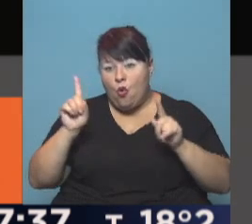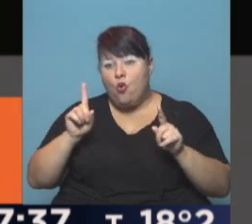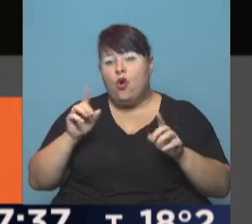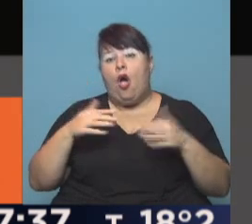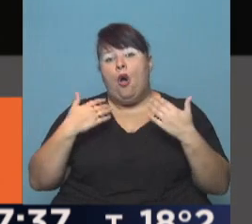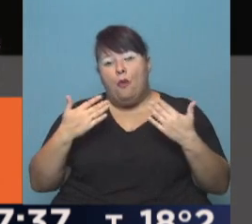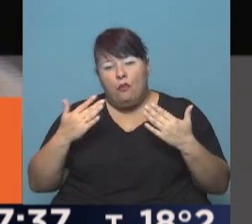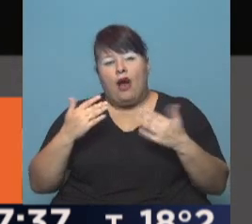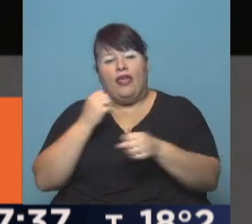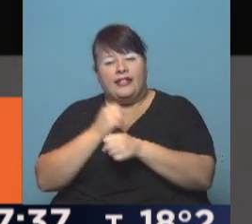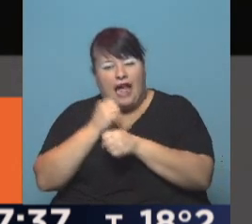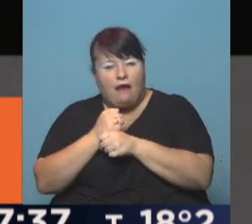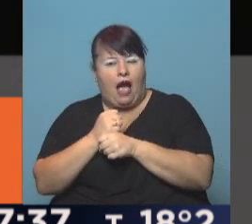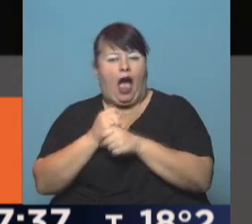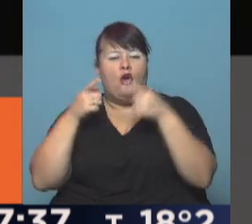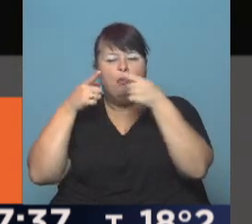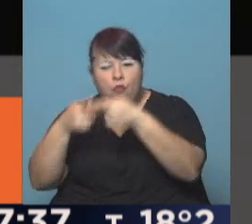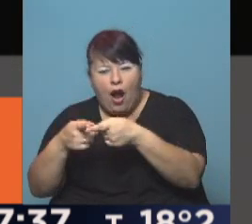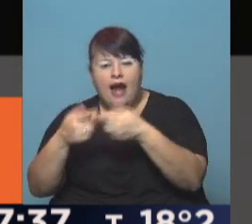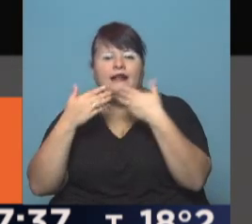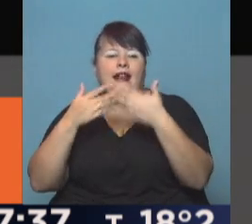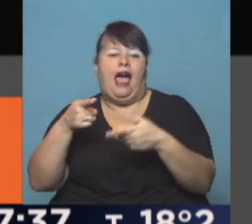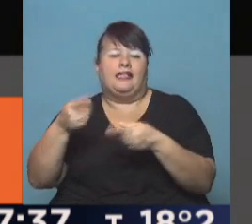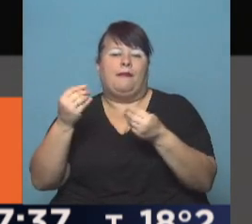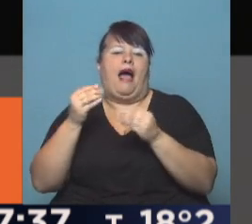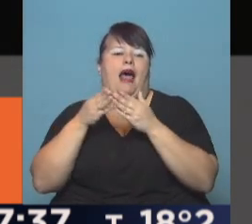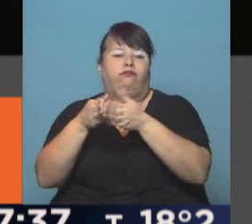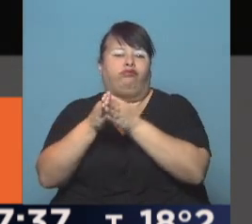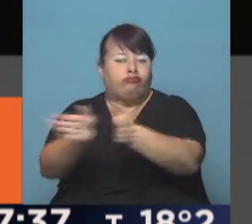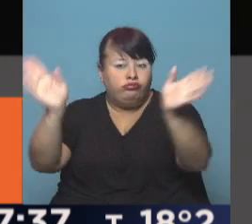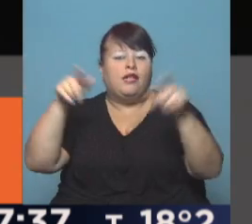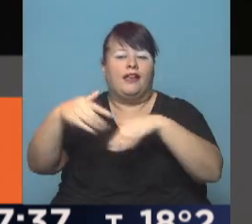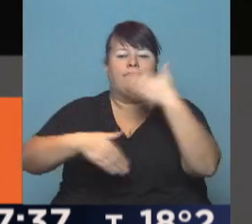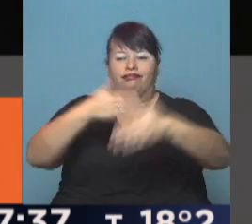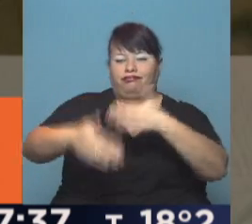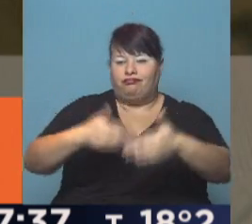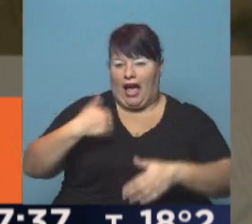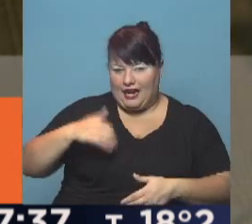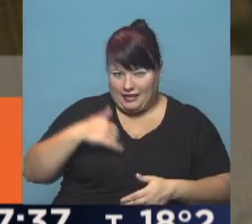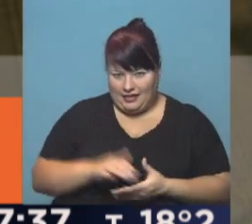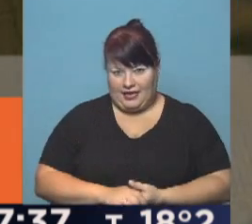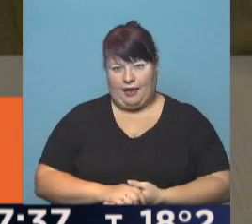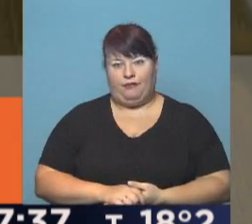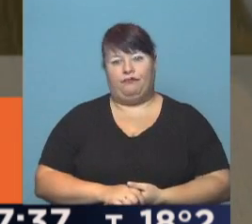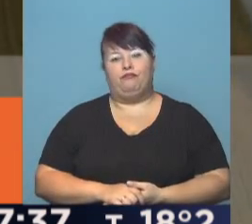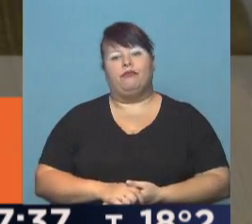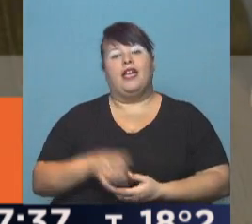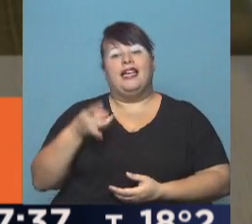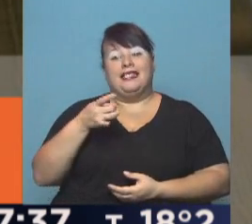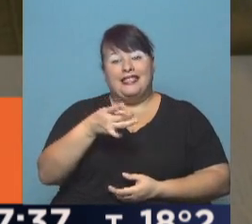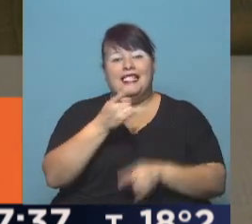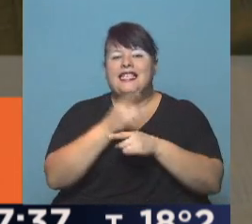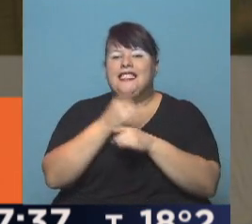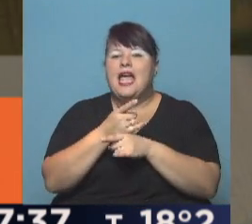su trabajo hasta el puerto para que llegue a algún lugar y eso desarrolla el país. El ferrocarril siempre